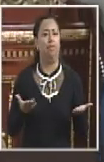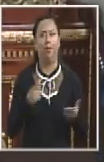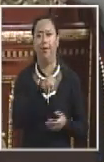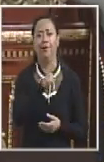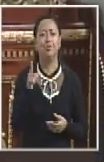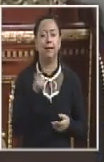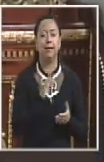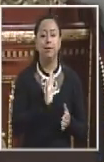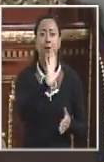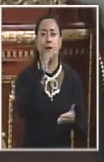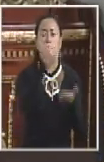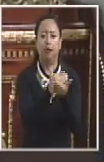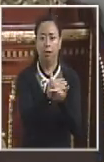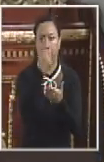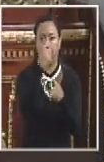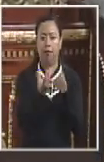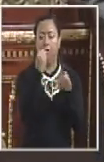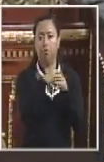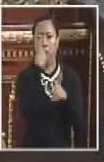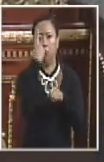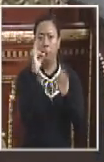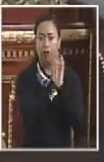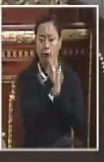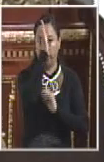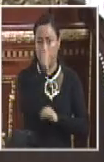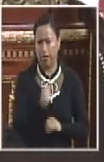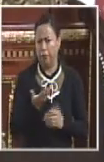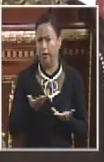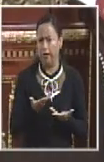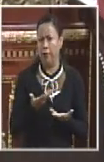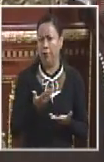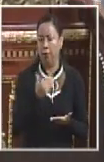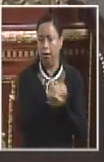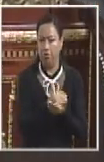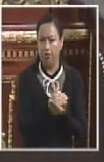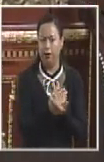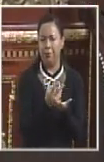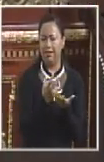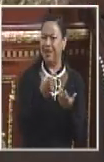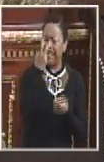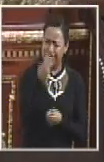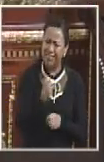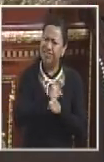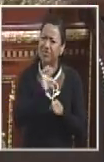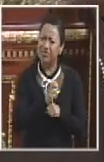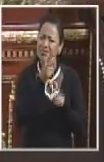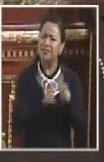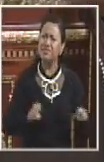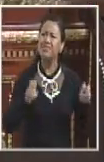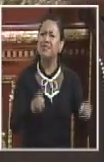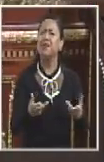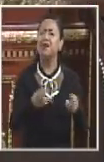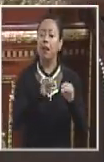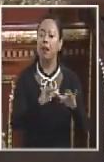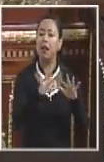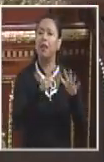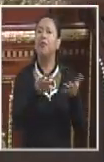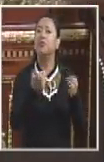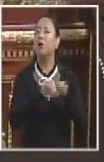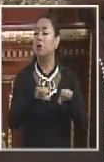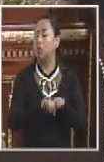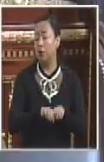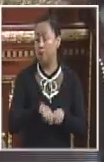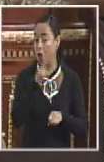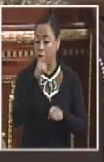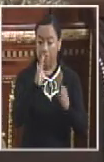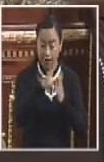ahora quieren frenar la inclusión de un punto de acuerdo, ¿Qué clase de parlamento es este? Se está violando la Constitución,